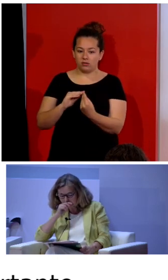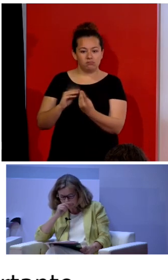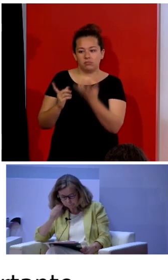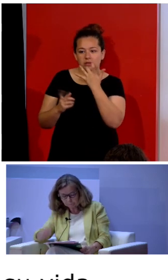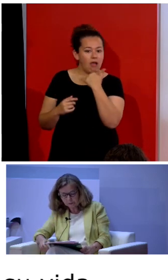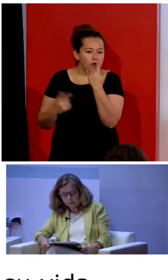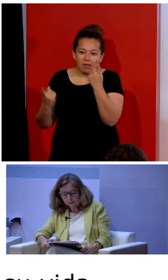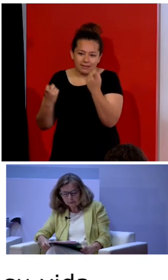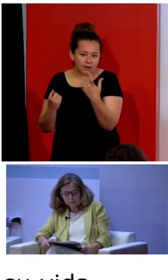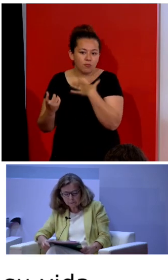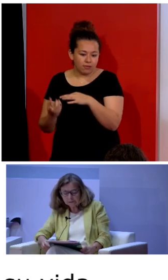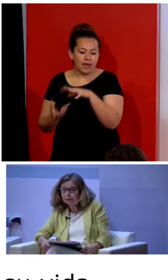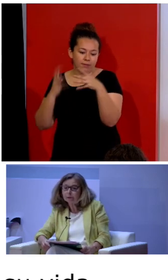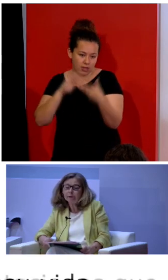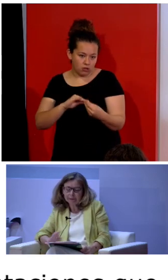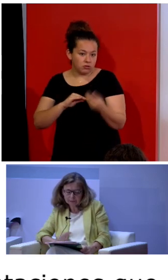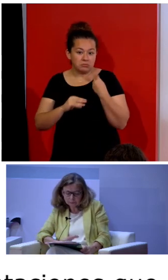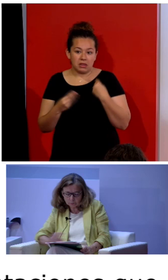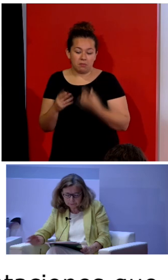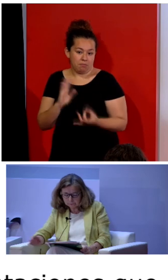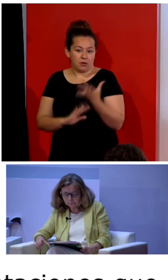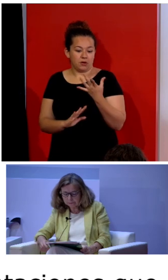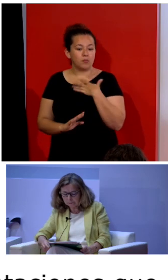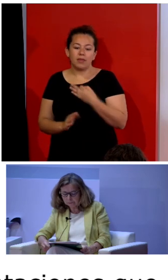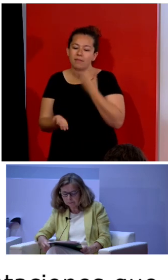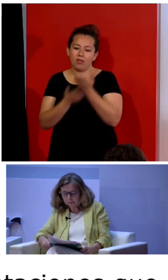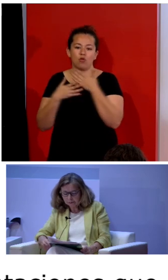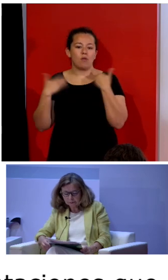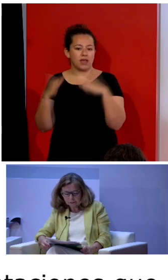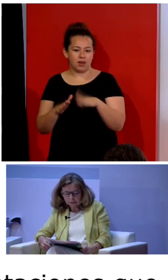necesarias, ¿no? Y que puede ser solicitadas en cualquier momento,